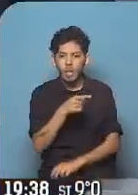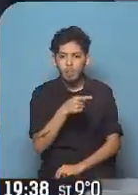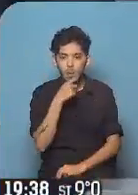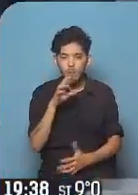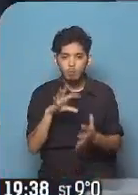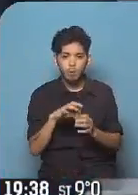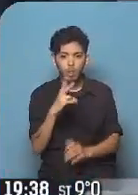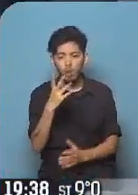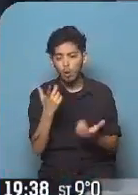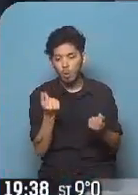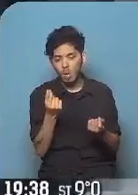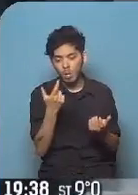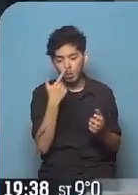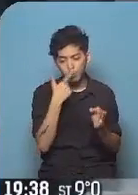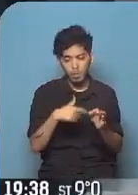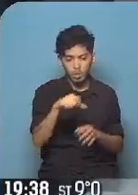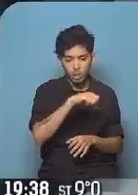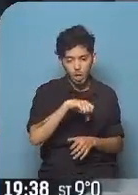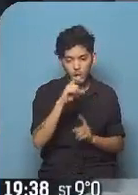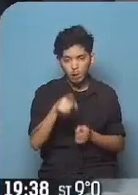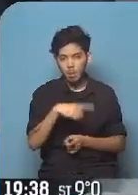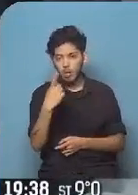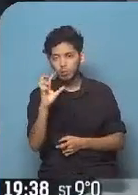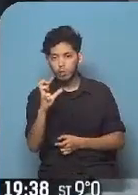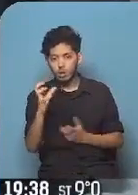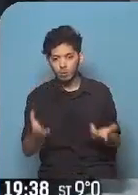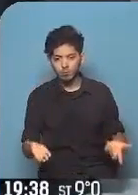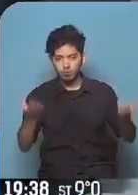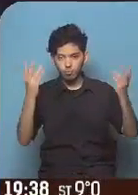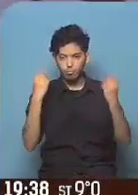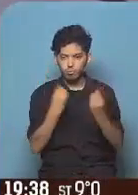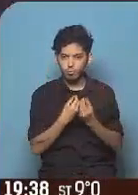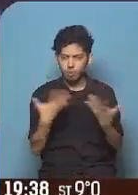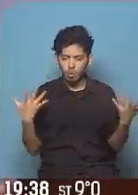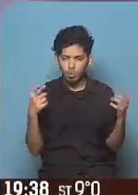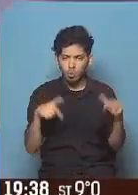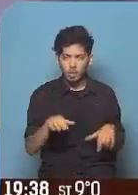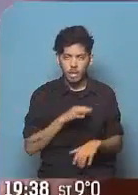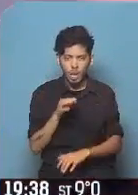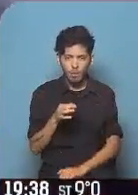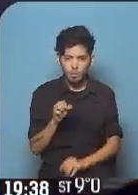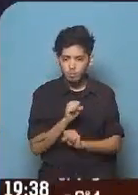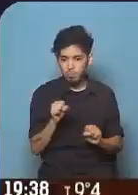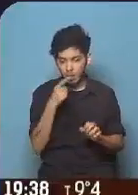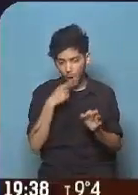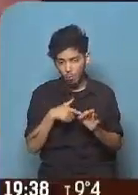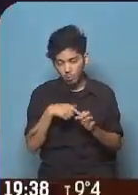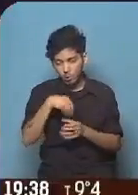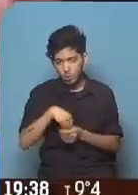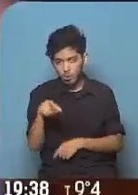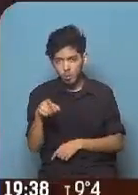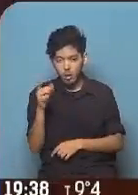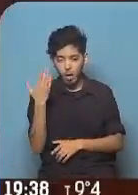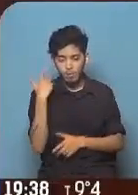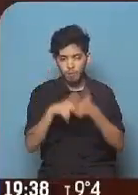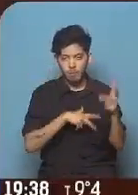atado a dos precios, el del petróleo y el del dólar, y los dos han subido mucho en este año. Exactamente, y eso impacta, no solo, como le dije al